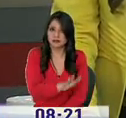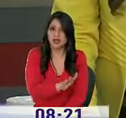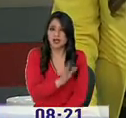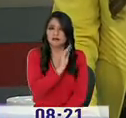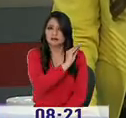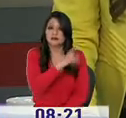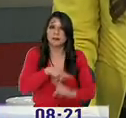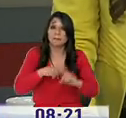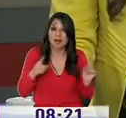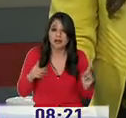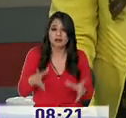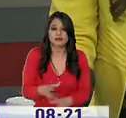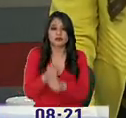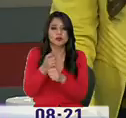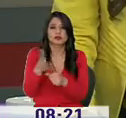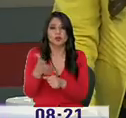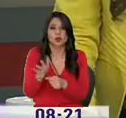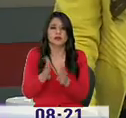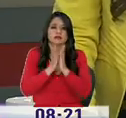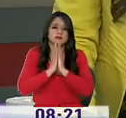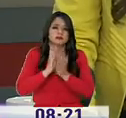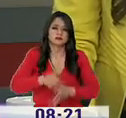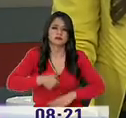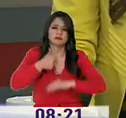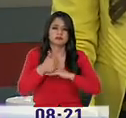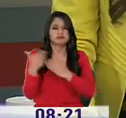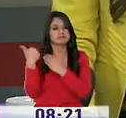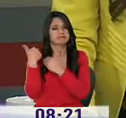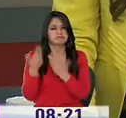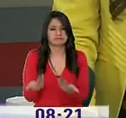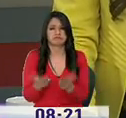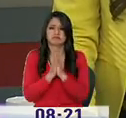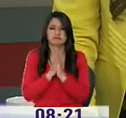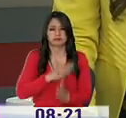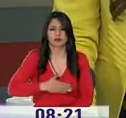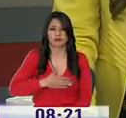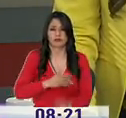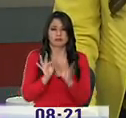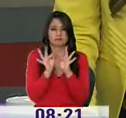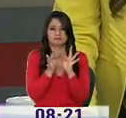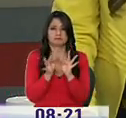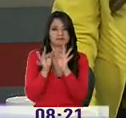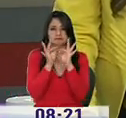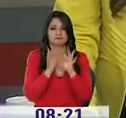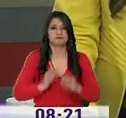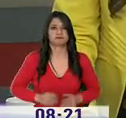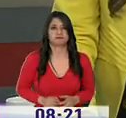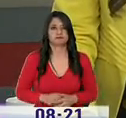de inseguridad y solicitan a las autoridades competentes el respectivo mantenimiento